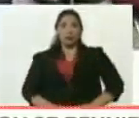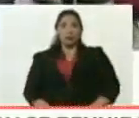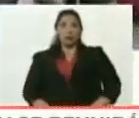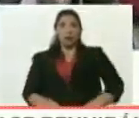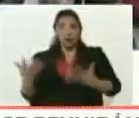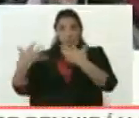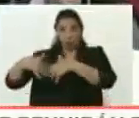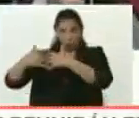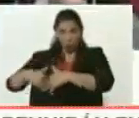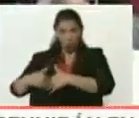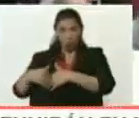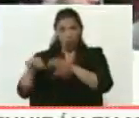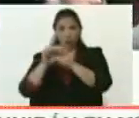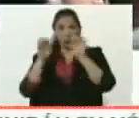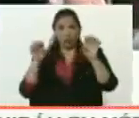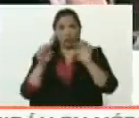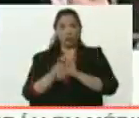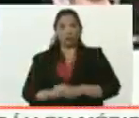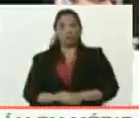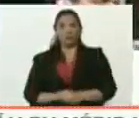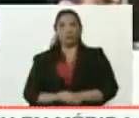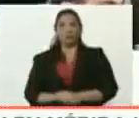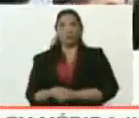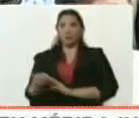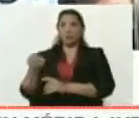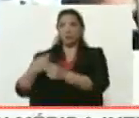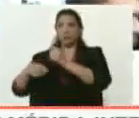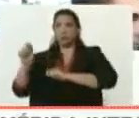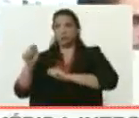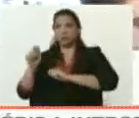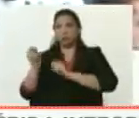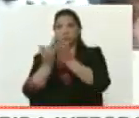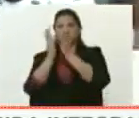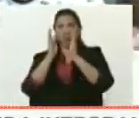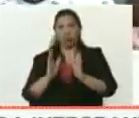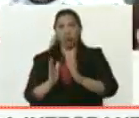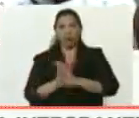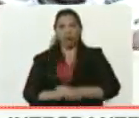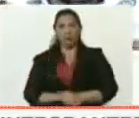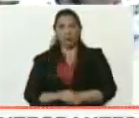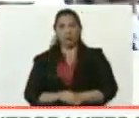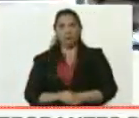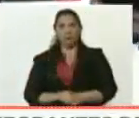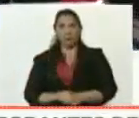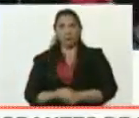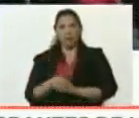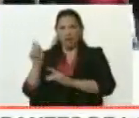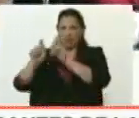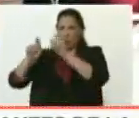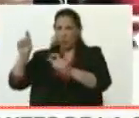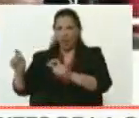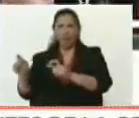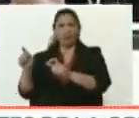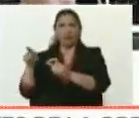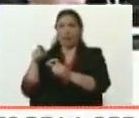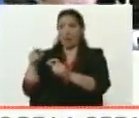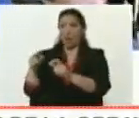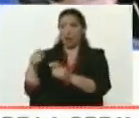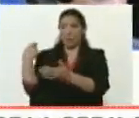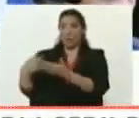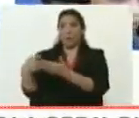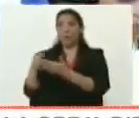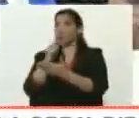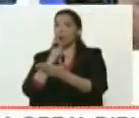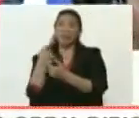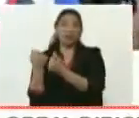educativa, de mercantilizar los estudiantes. Son clientes, son clientes. Y si no tienes